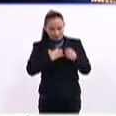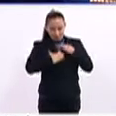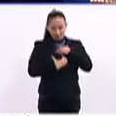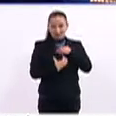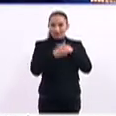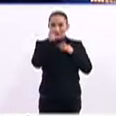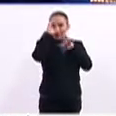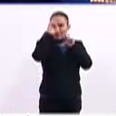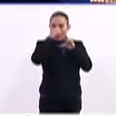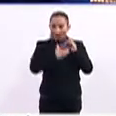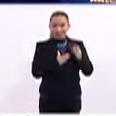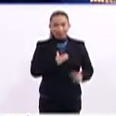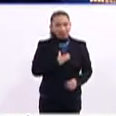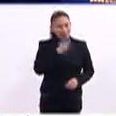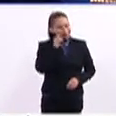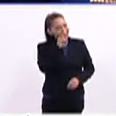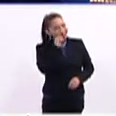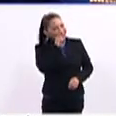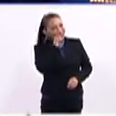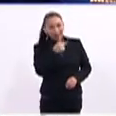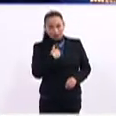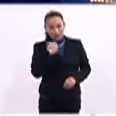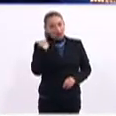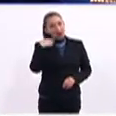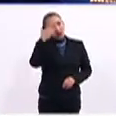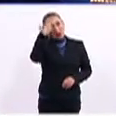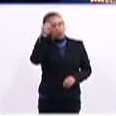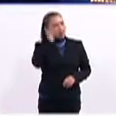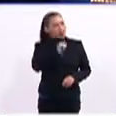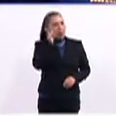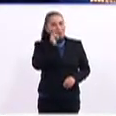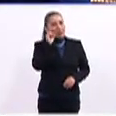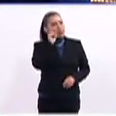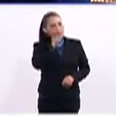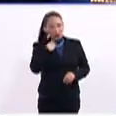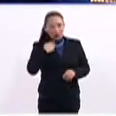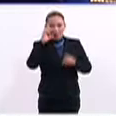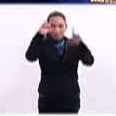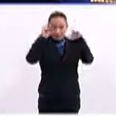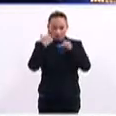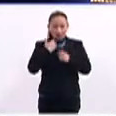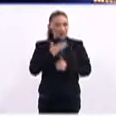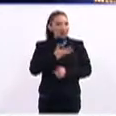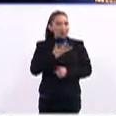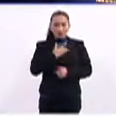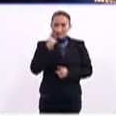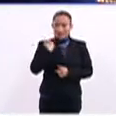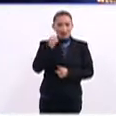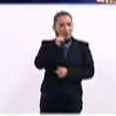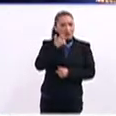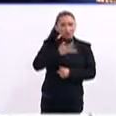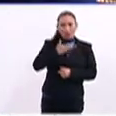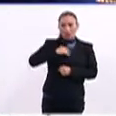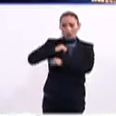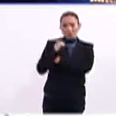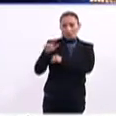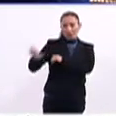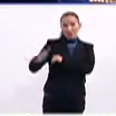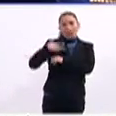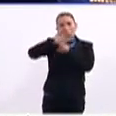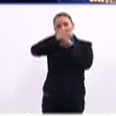colgando. Entonces yo, desde que tengo uso de razón, siempre he tenido una cámara fotográfica cerquita o una cámara de video